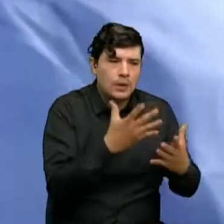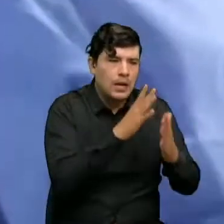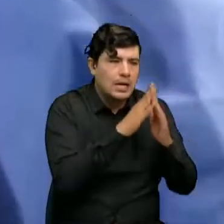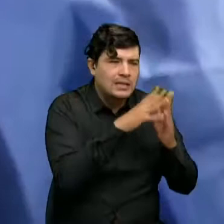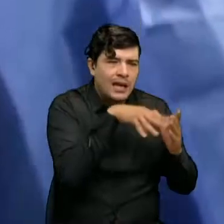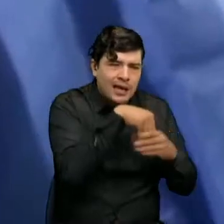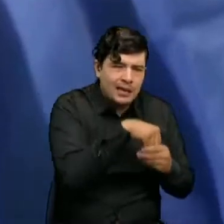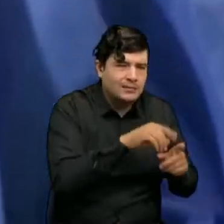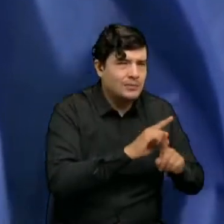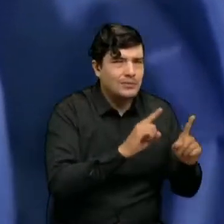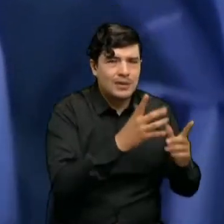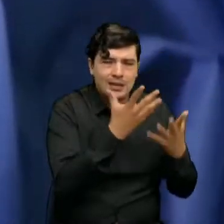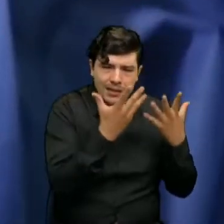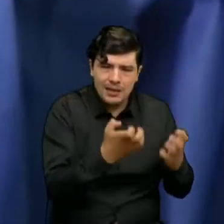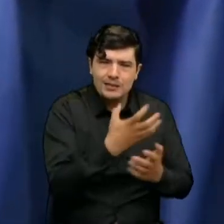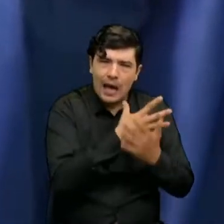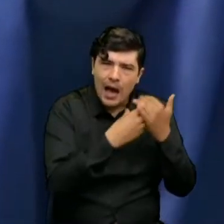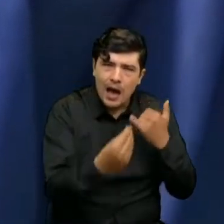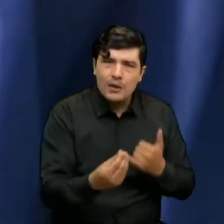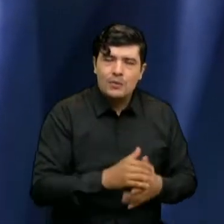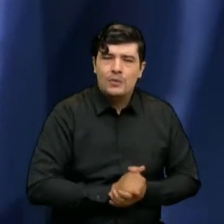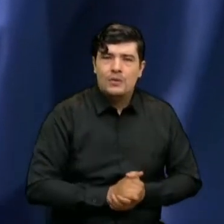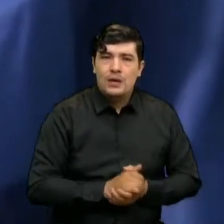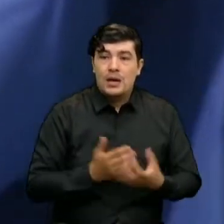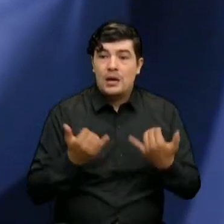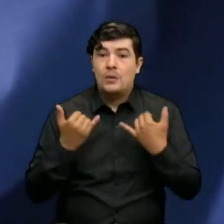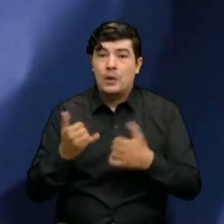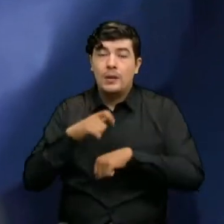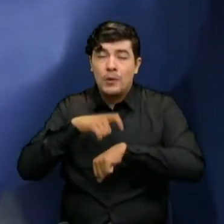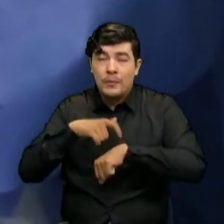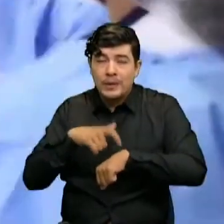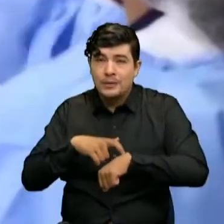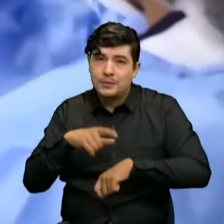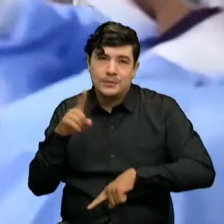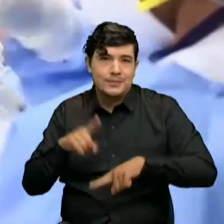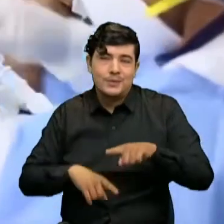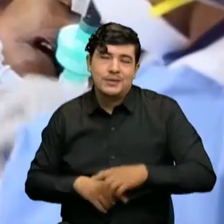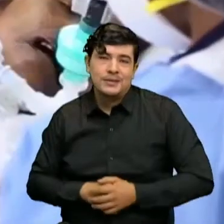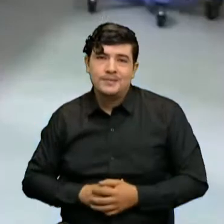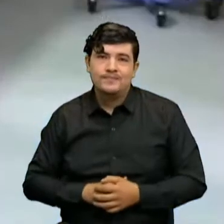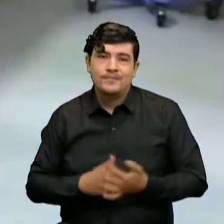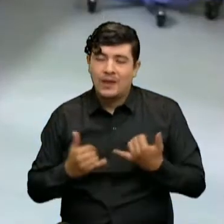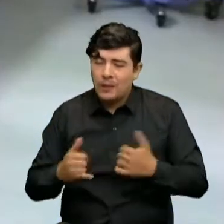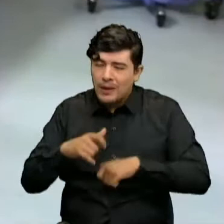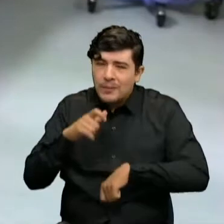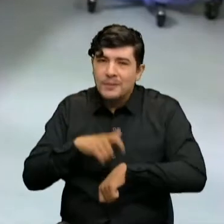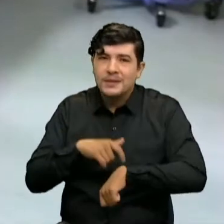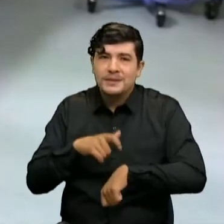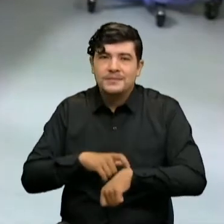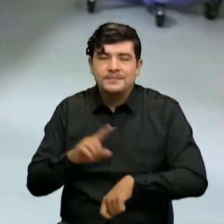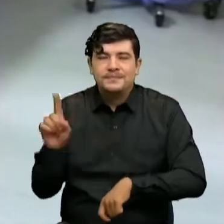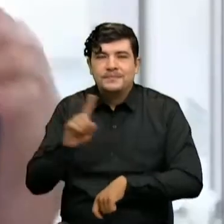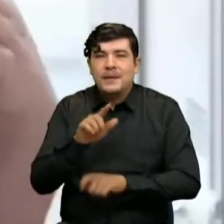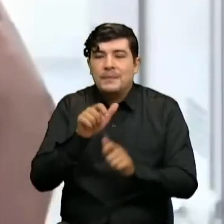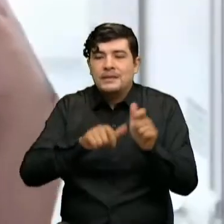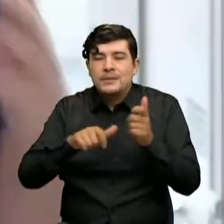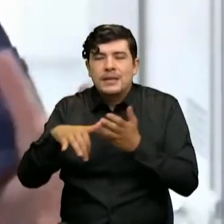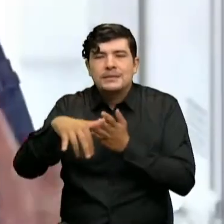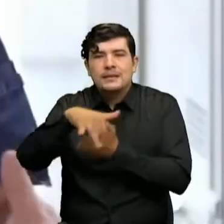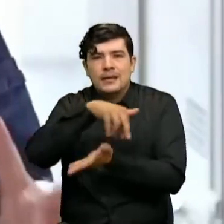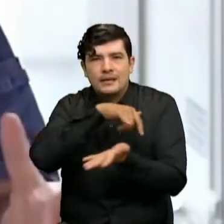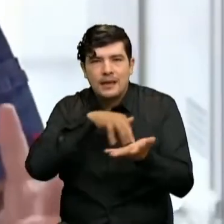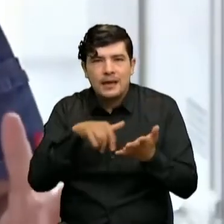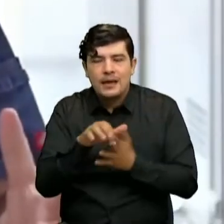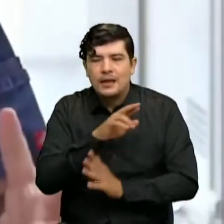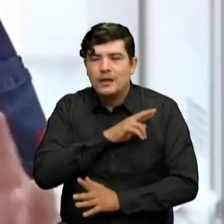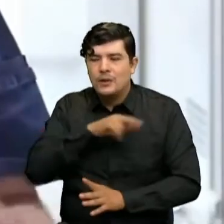persona que era antes. Lastimosamente, en este momento no se puede. En este momento, nosotros, los santandereanos, los